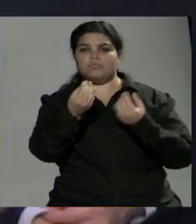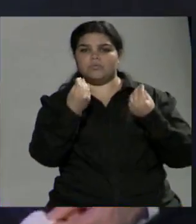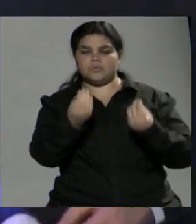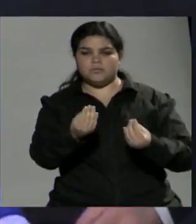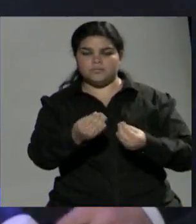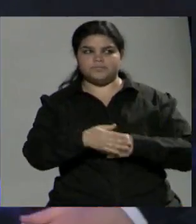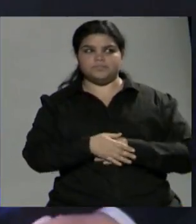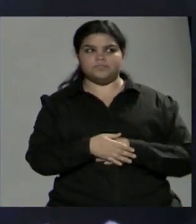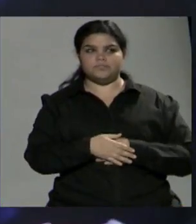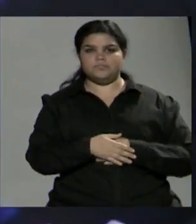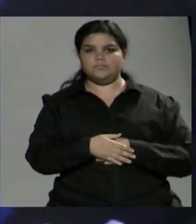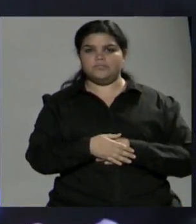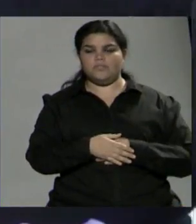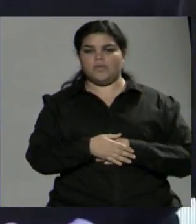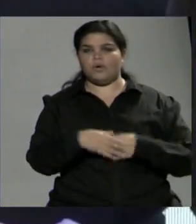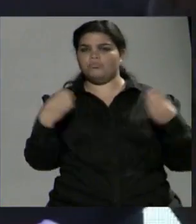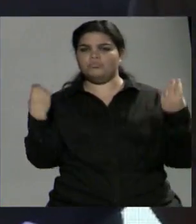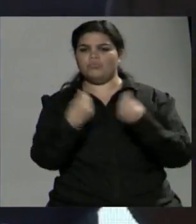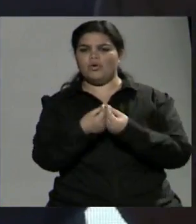Muchos me han criticado